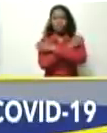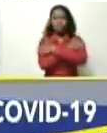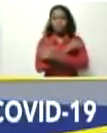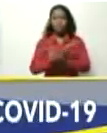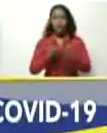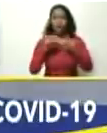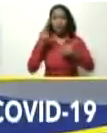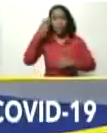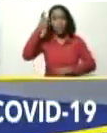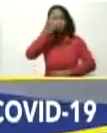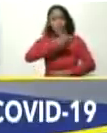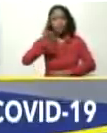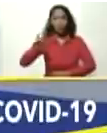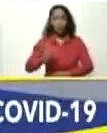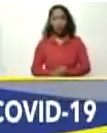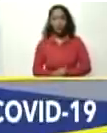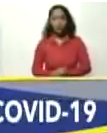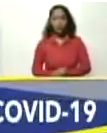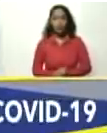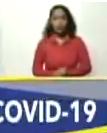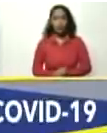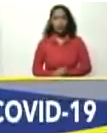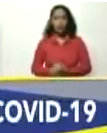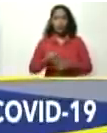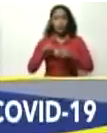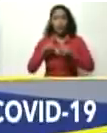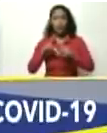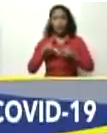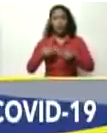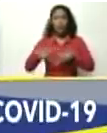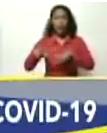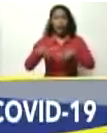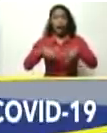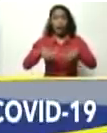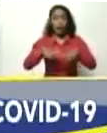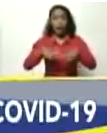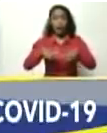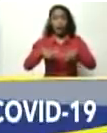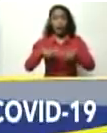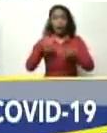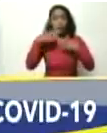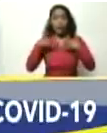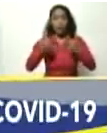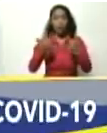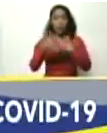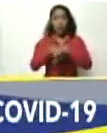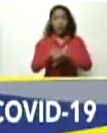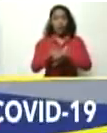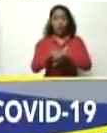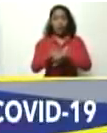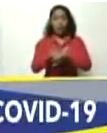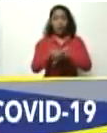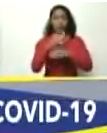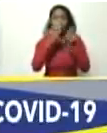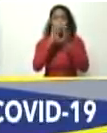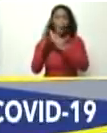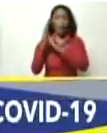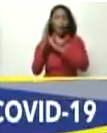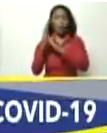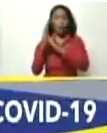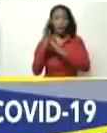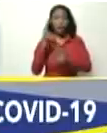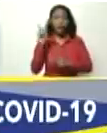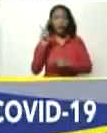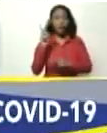todo el personal de las áreas de salud integral comunitaria, las ASIC, áreas de salud